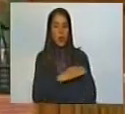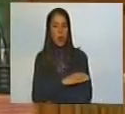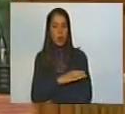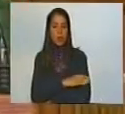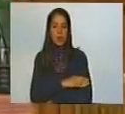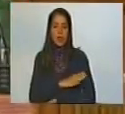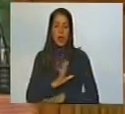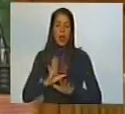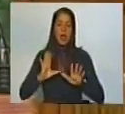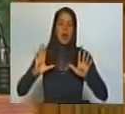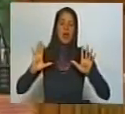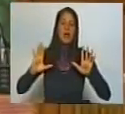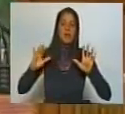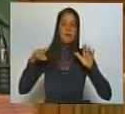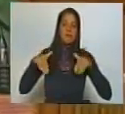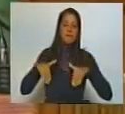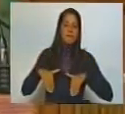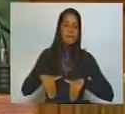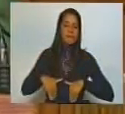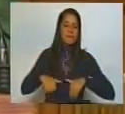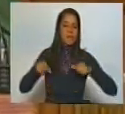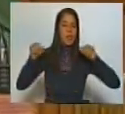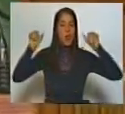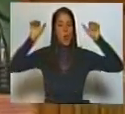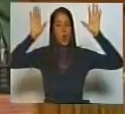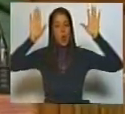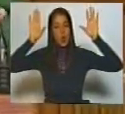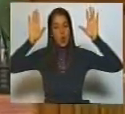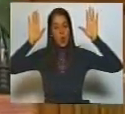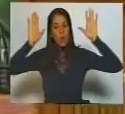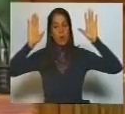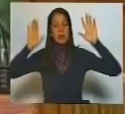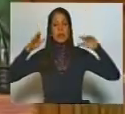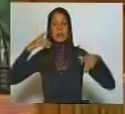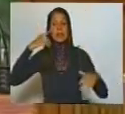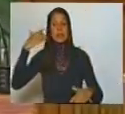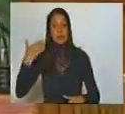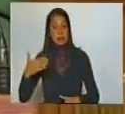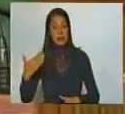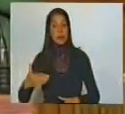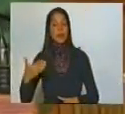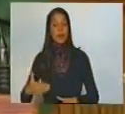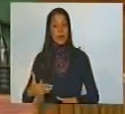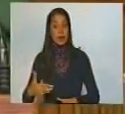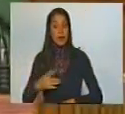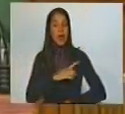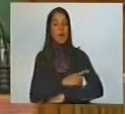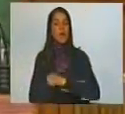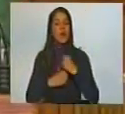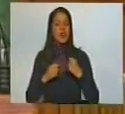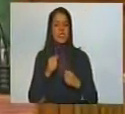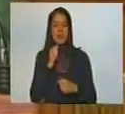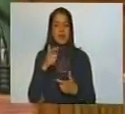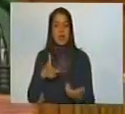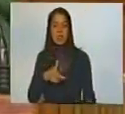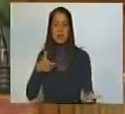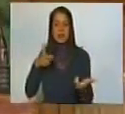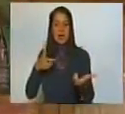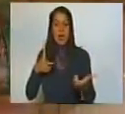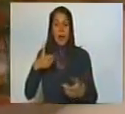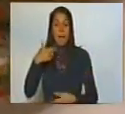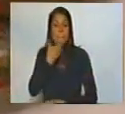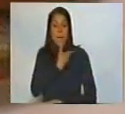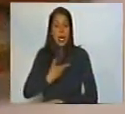rindió. Es un gesto también muy significativo. Que alguien que tiene el poder de las armas se abstenga